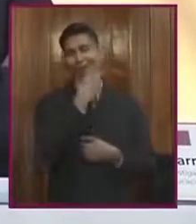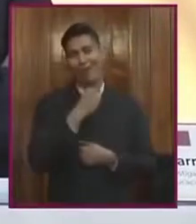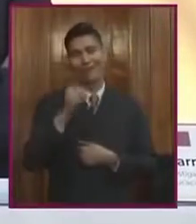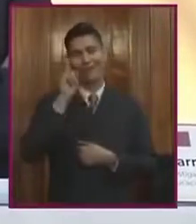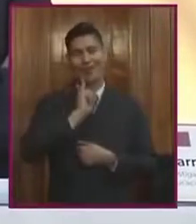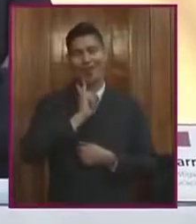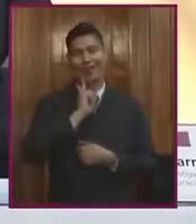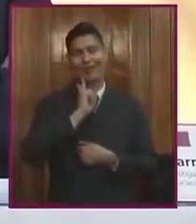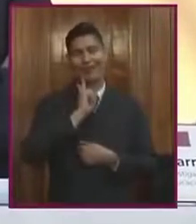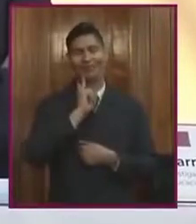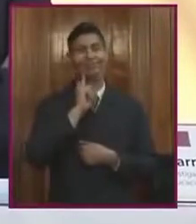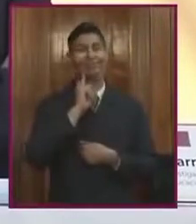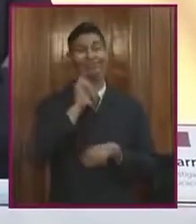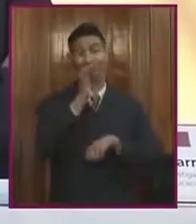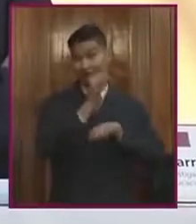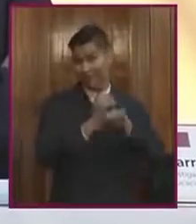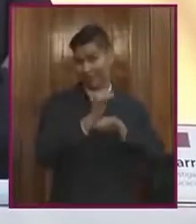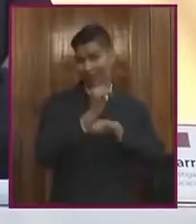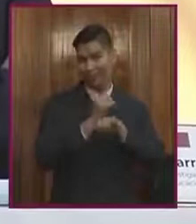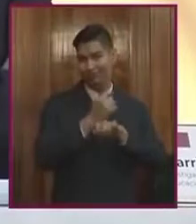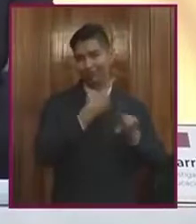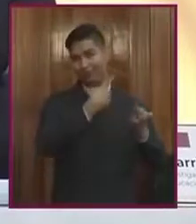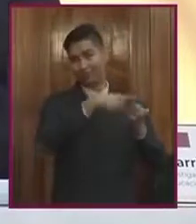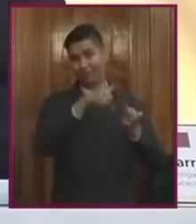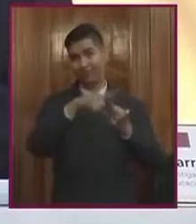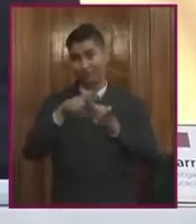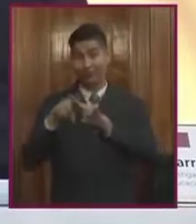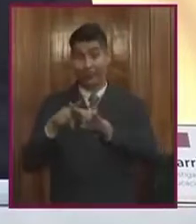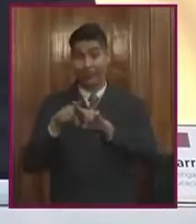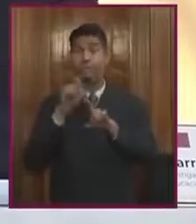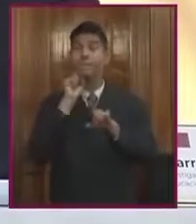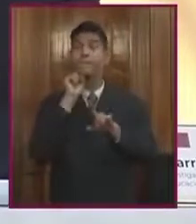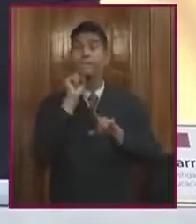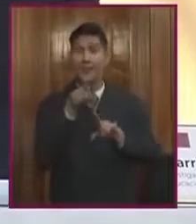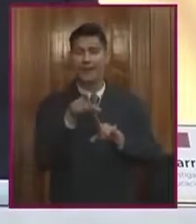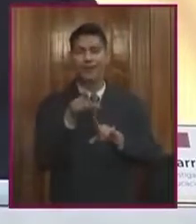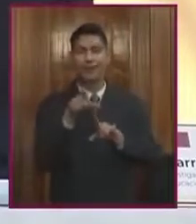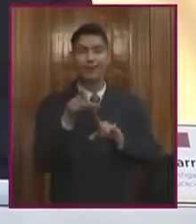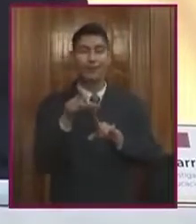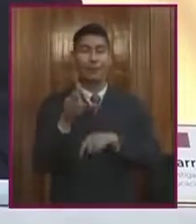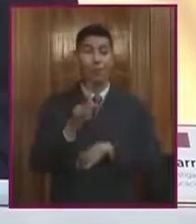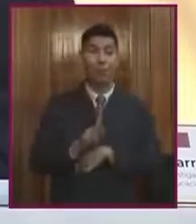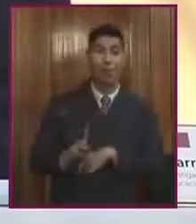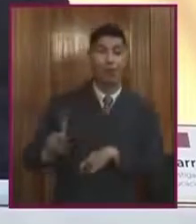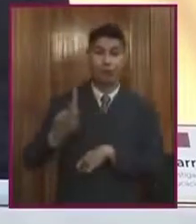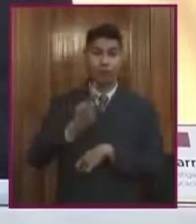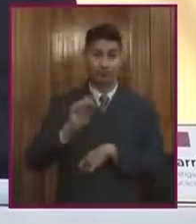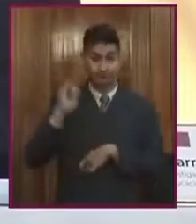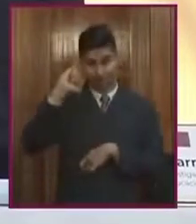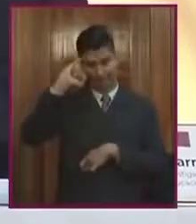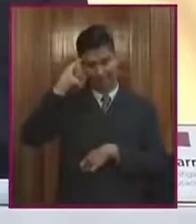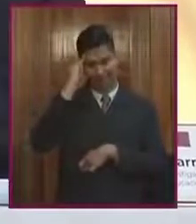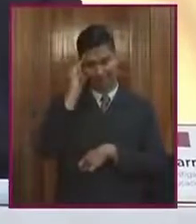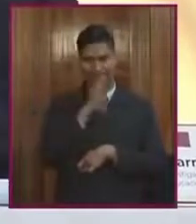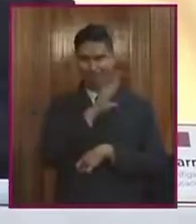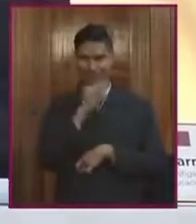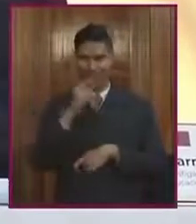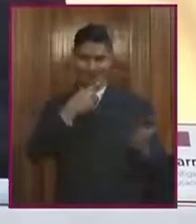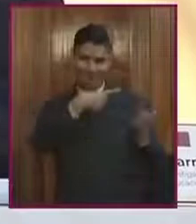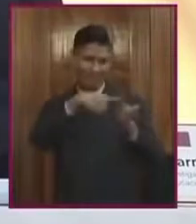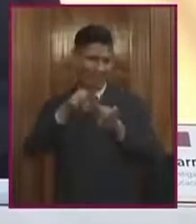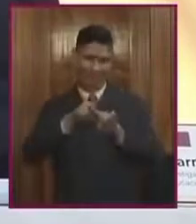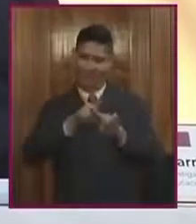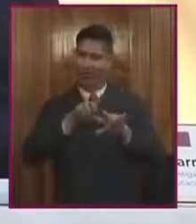de nuestros académicos y académicas, y de nuestros pueblos indígenas, afromexicanos, es decir, de la sociedad